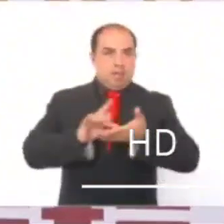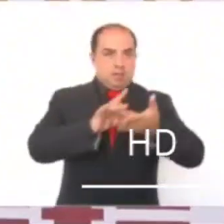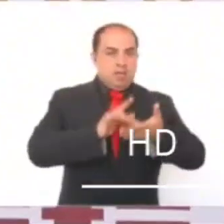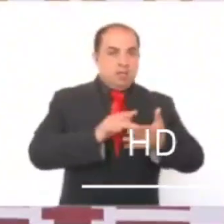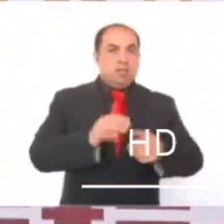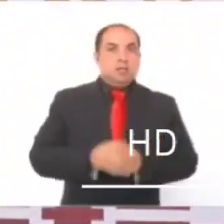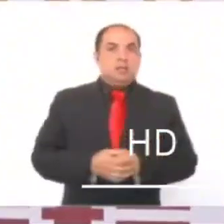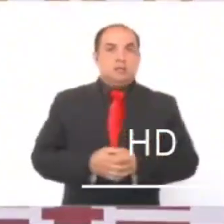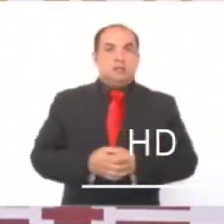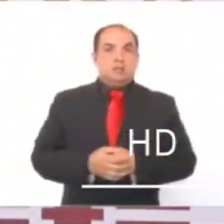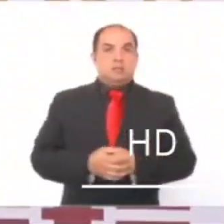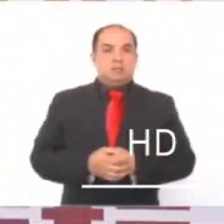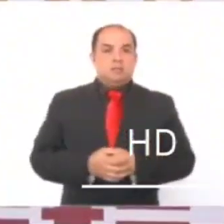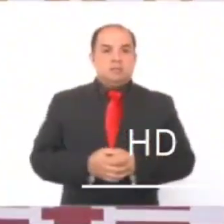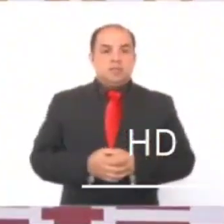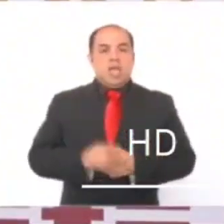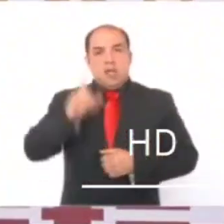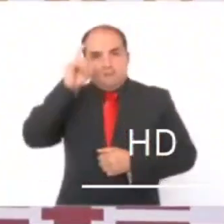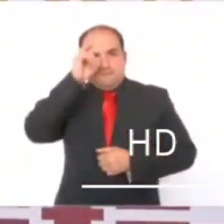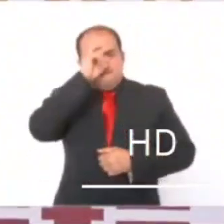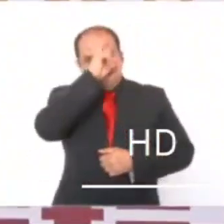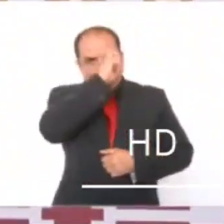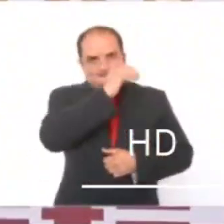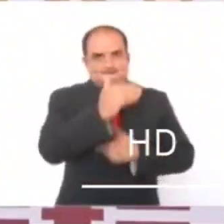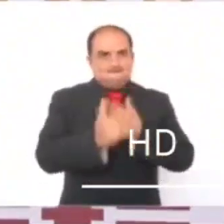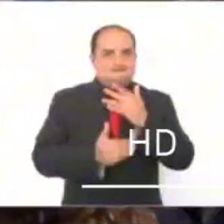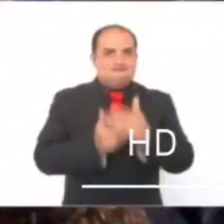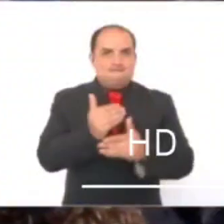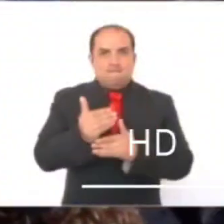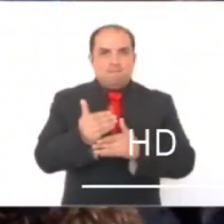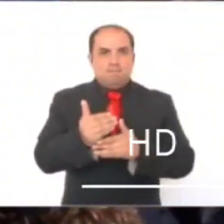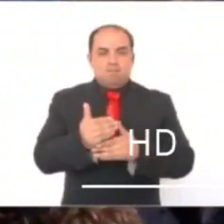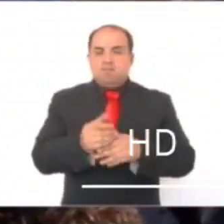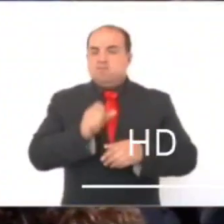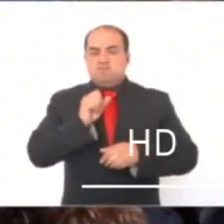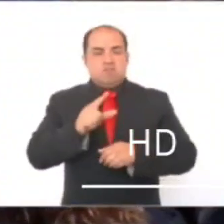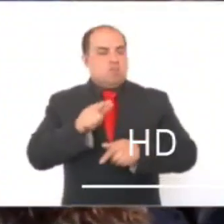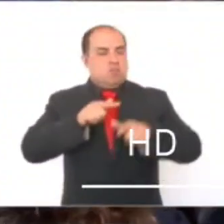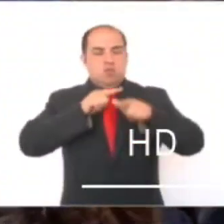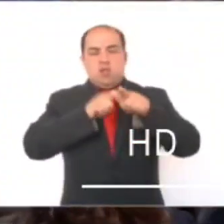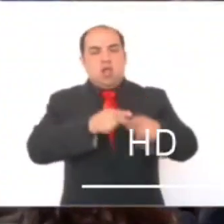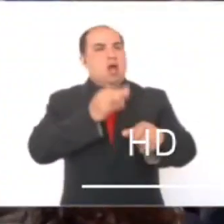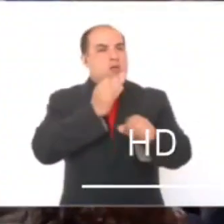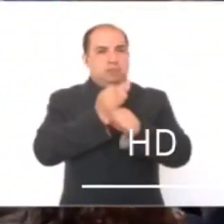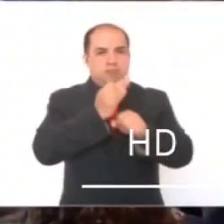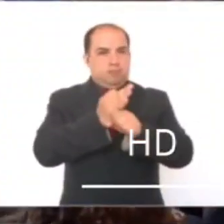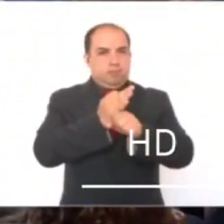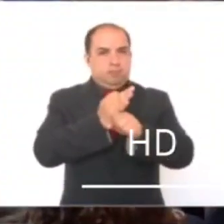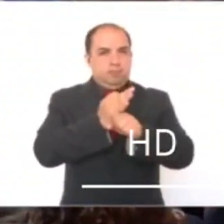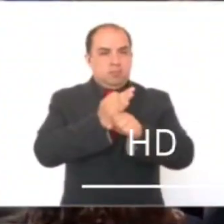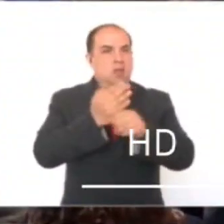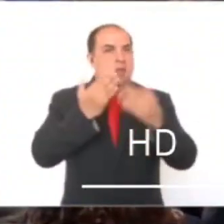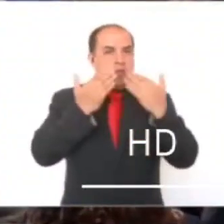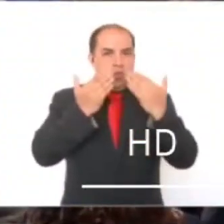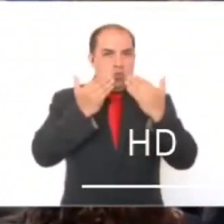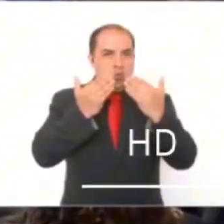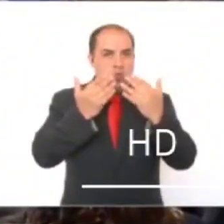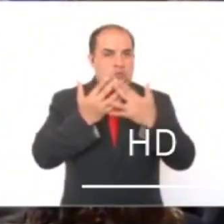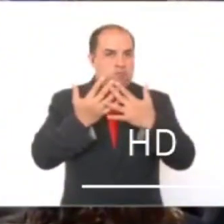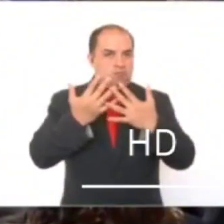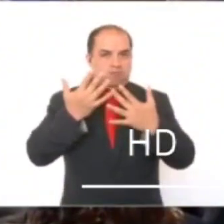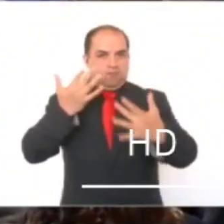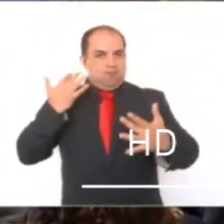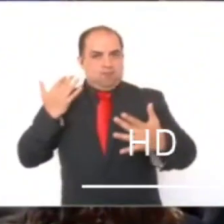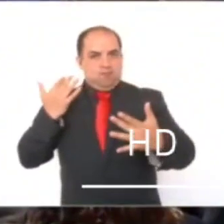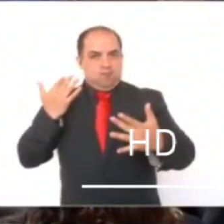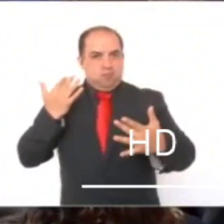El camino no fue fácil y tampoco lo sigue siendo hasta ahora. No existía en aquel